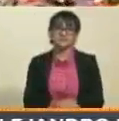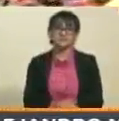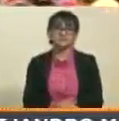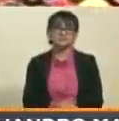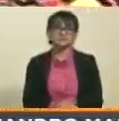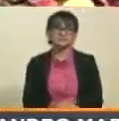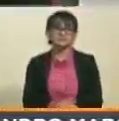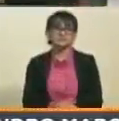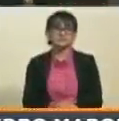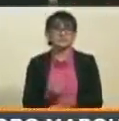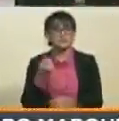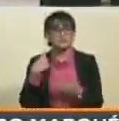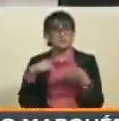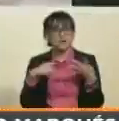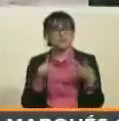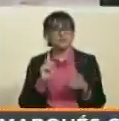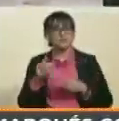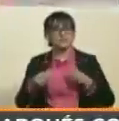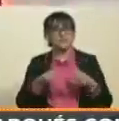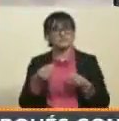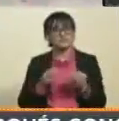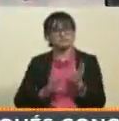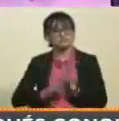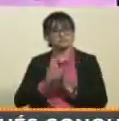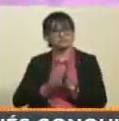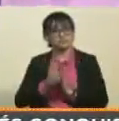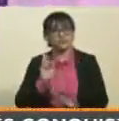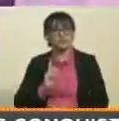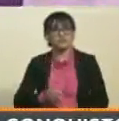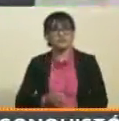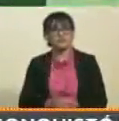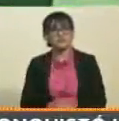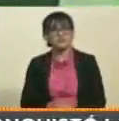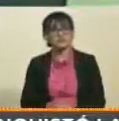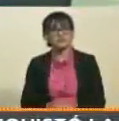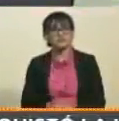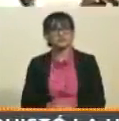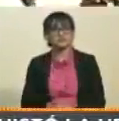Son muchas cosas que tenemos que hacer hacia adelante. Hemos